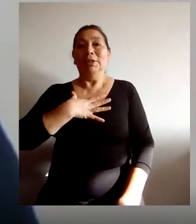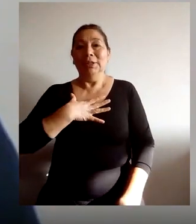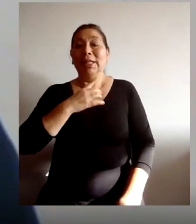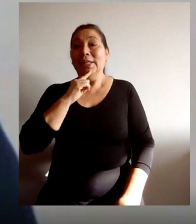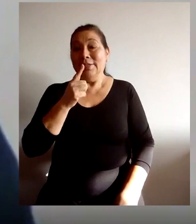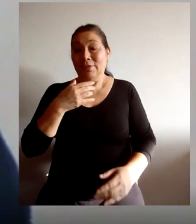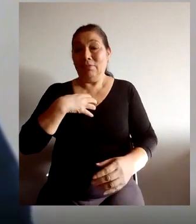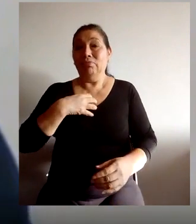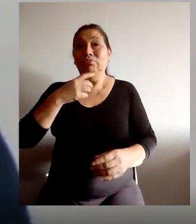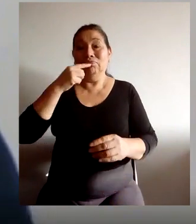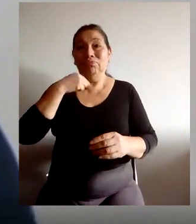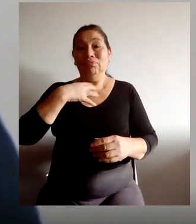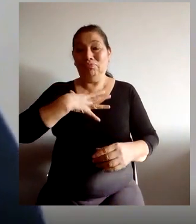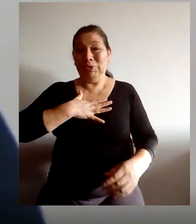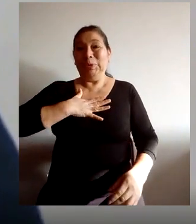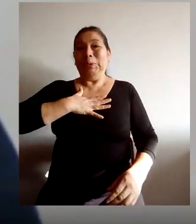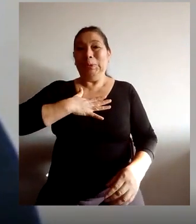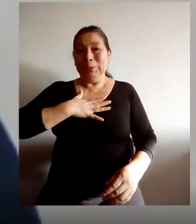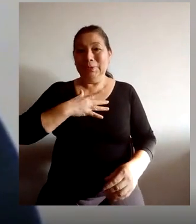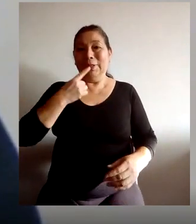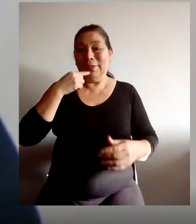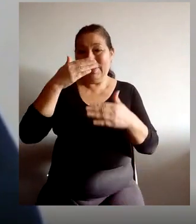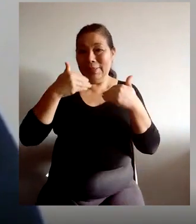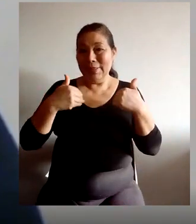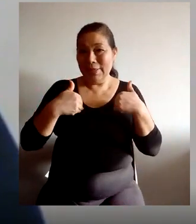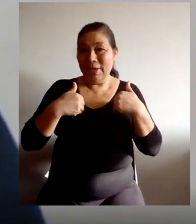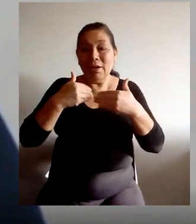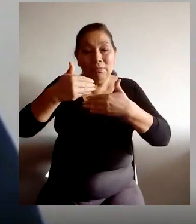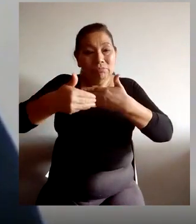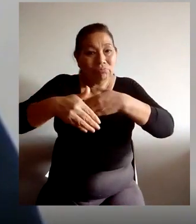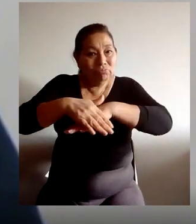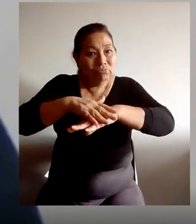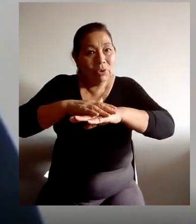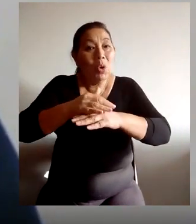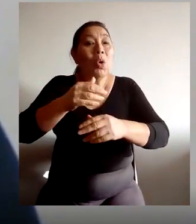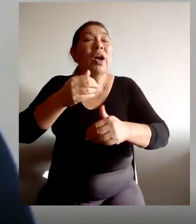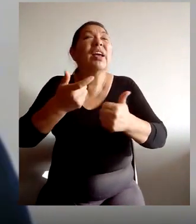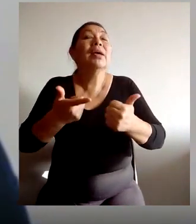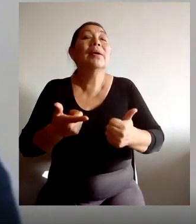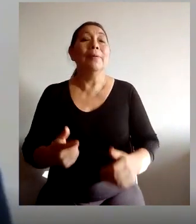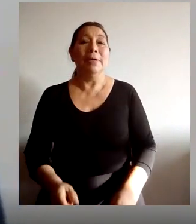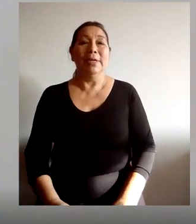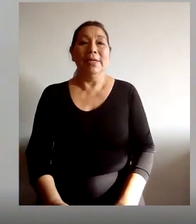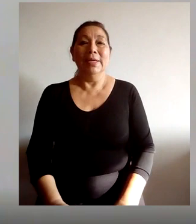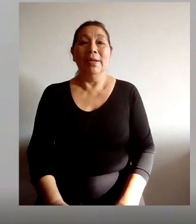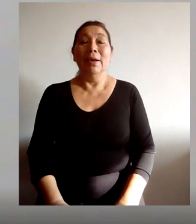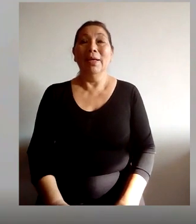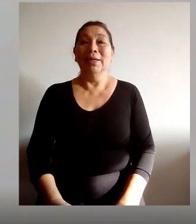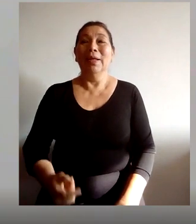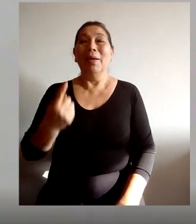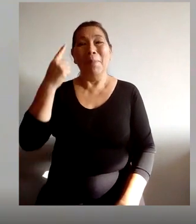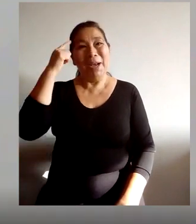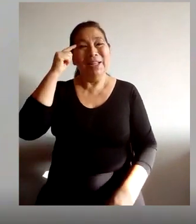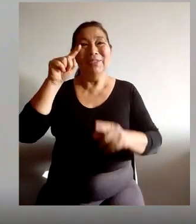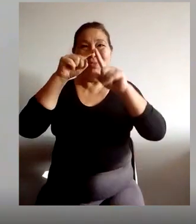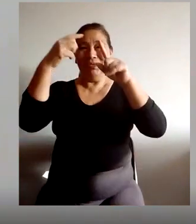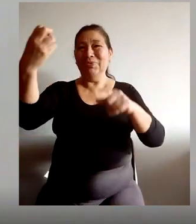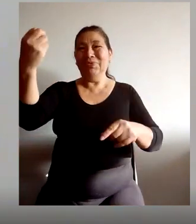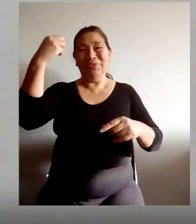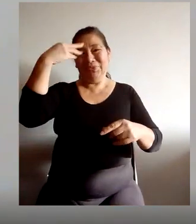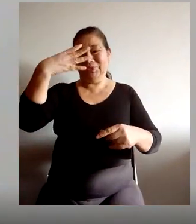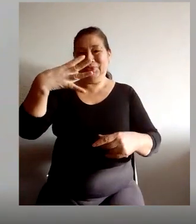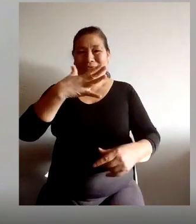cual la placa radiográfica del evaluado se debe comparar con un set de placas que ha emitido la